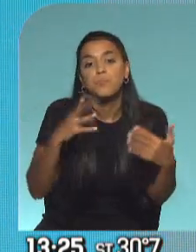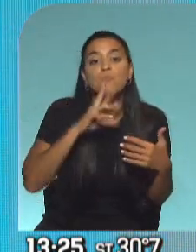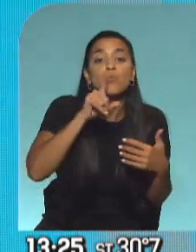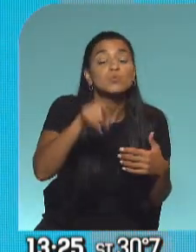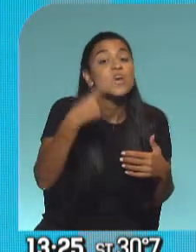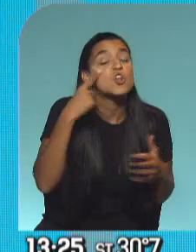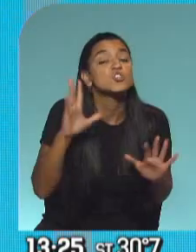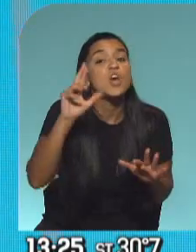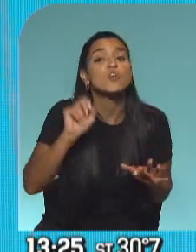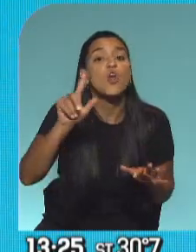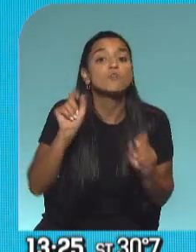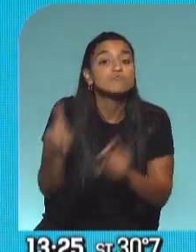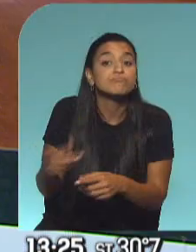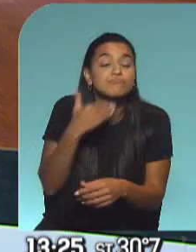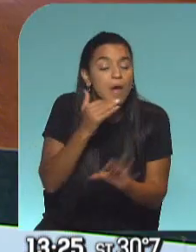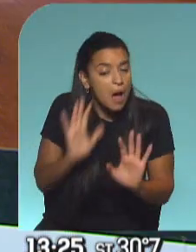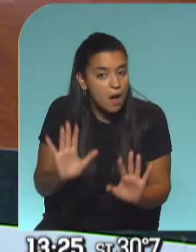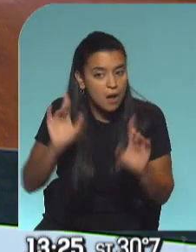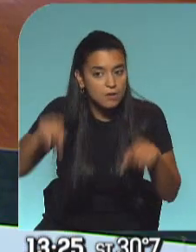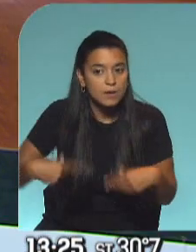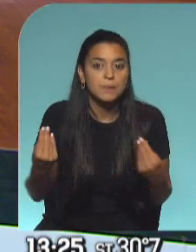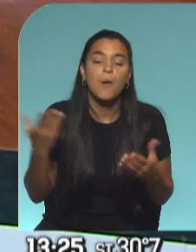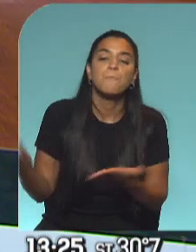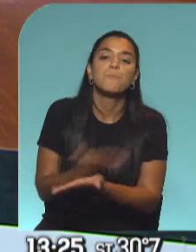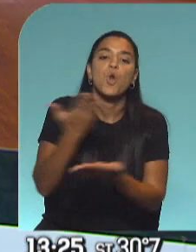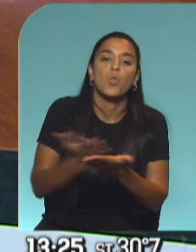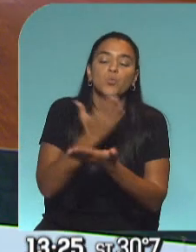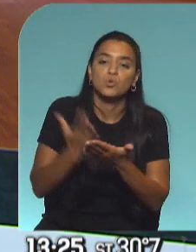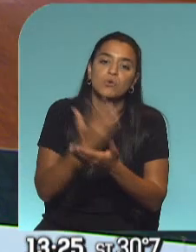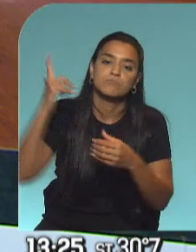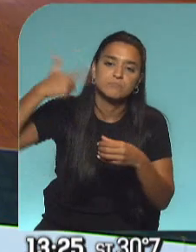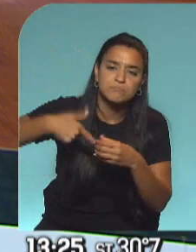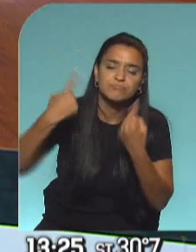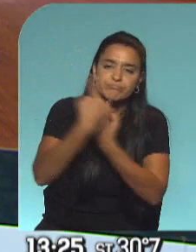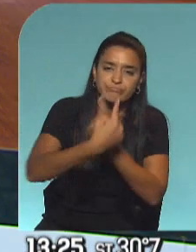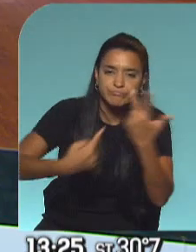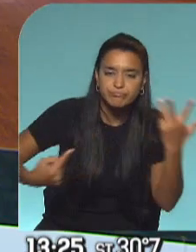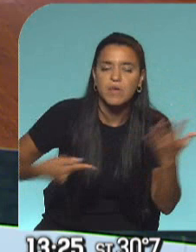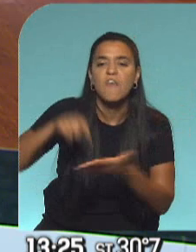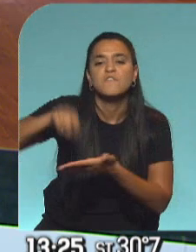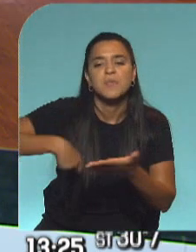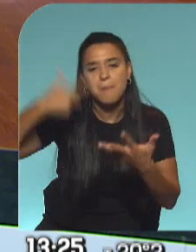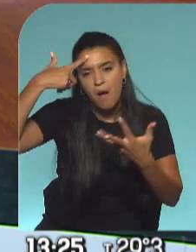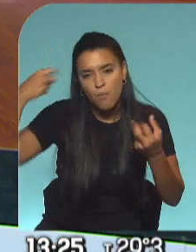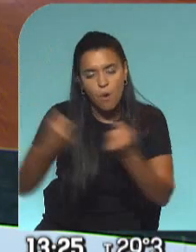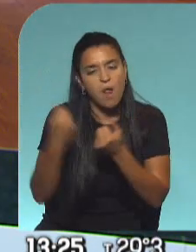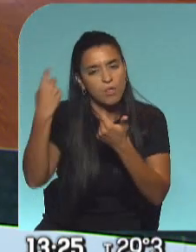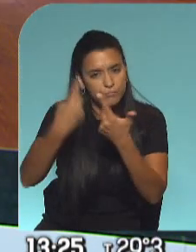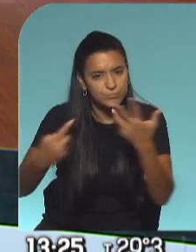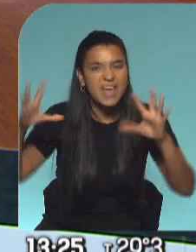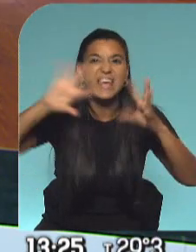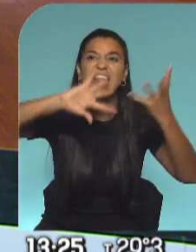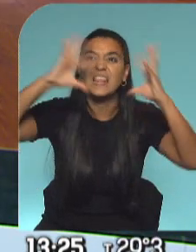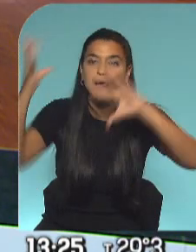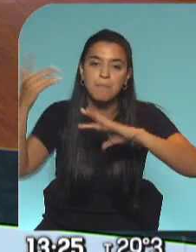también qué rol va a tener. Sí, bueno, Rusia es un gran productor de hidrocarburos, hasta donde yo entiendo, firma los acuerdos, es parte del acuerdo del clima y demás,